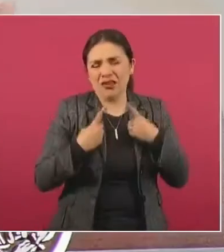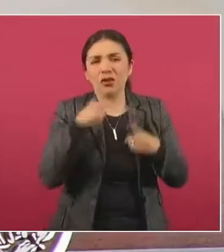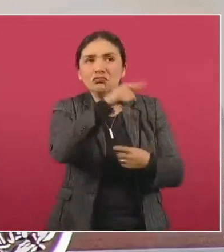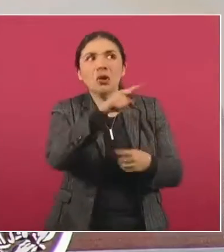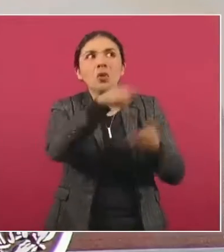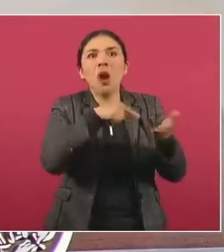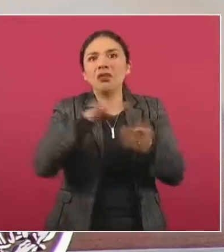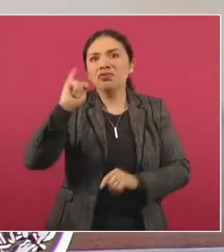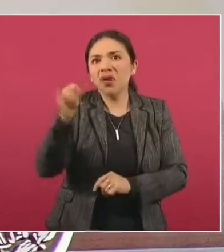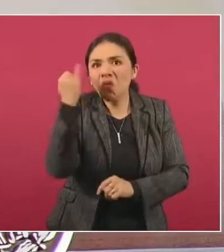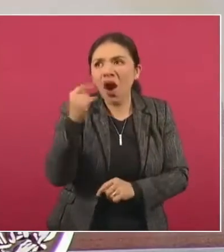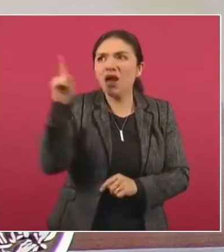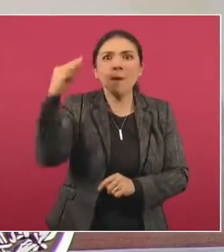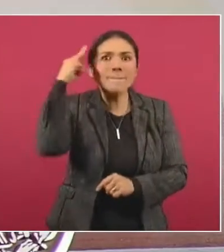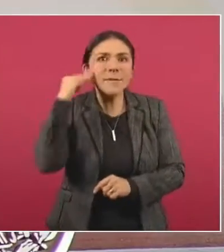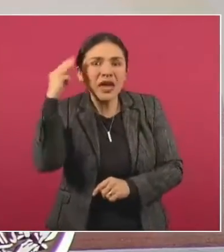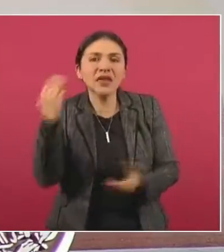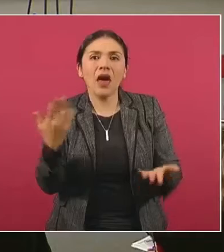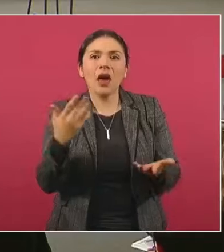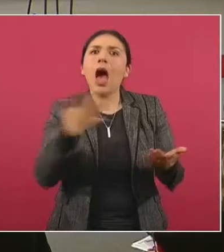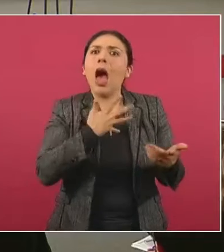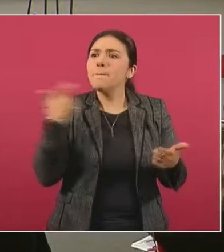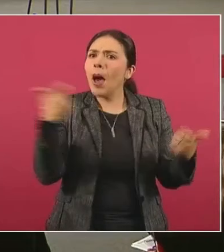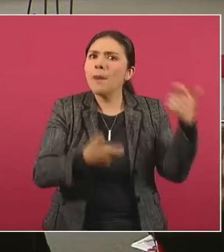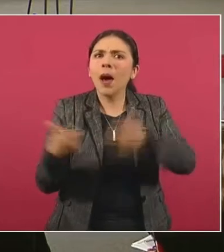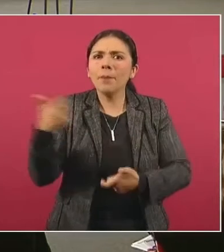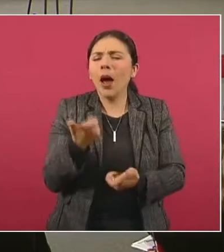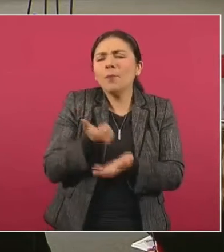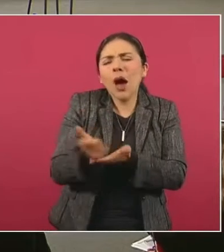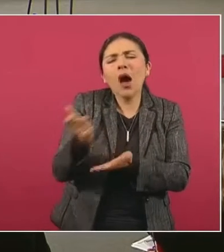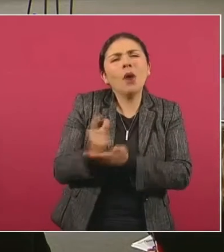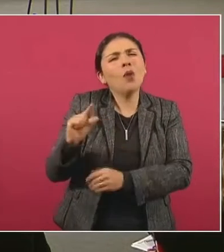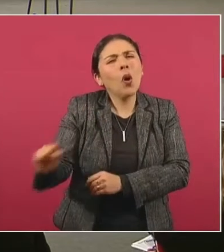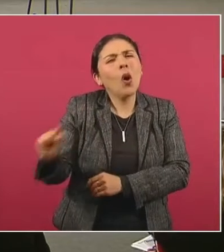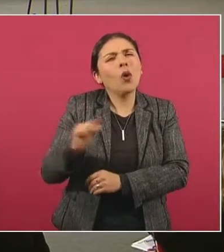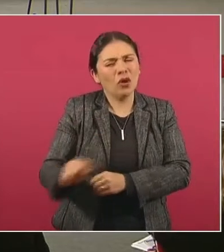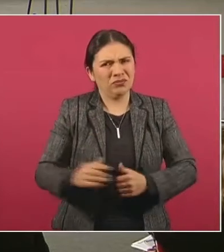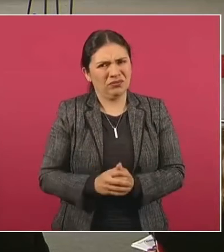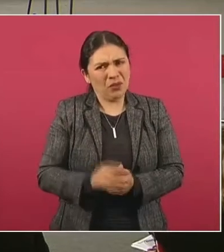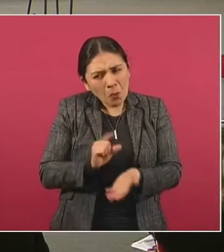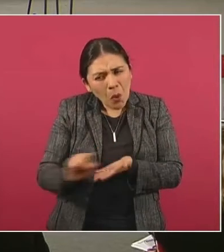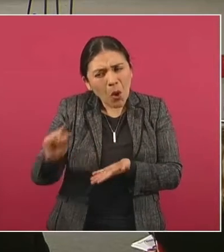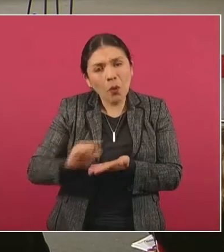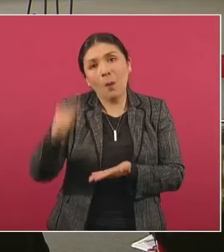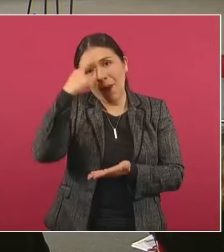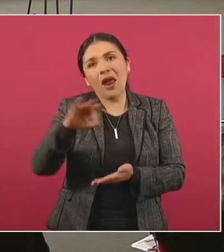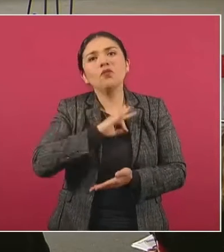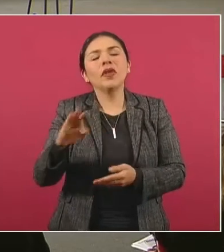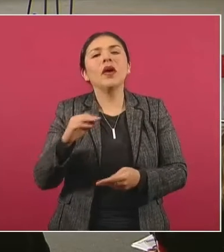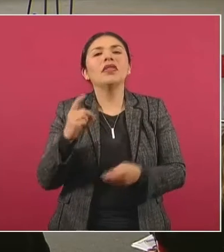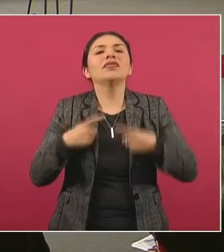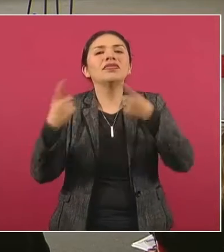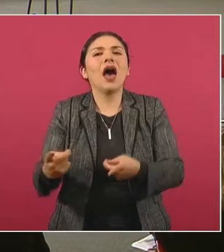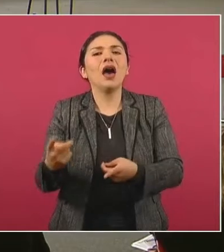desde Tijuana hasta Mérida y el señor en todos lados le pagaban sueldos muy bajitos, que incluso les ponen sueldos bajos para tener derecho al subsidio al